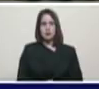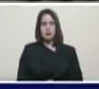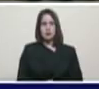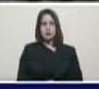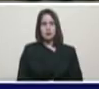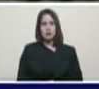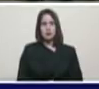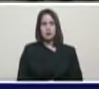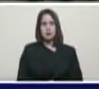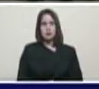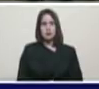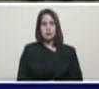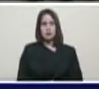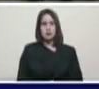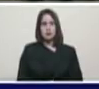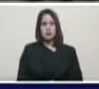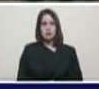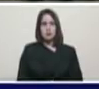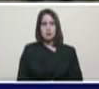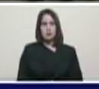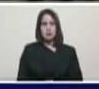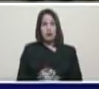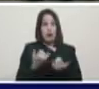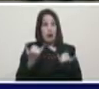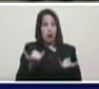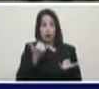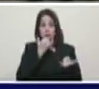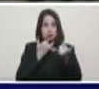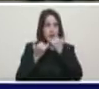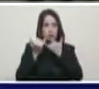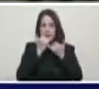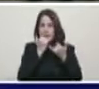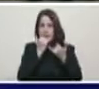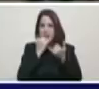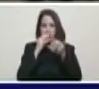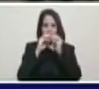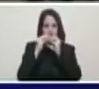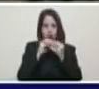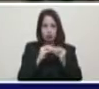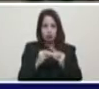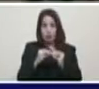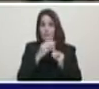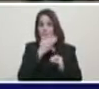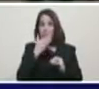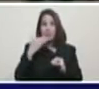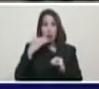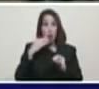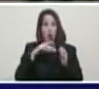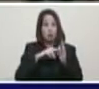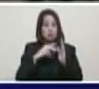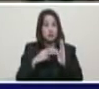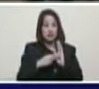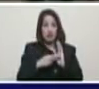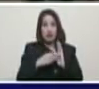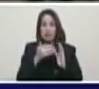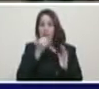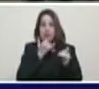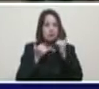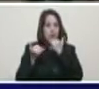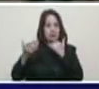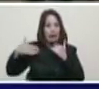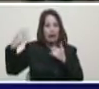aprobado y vamos los factor de corrección el factor de corrección grábense este concepto el factor de corrección